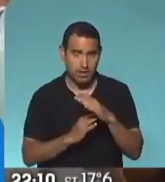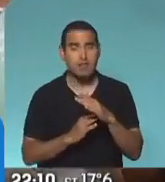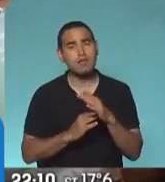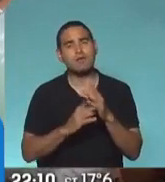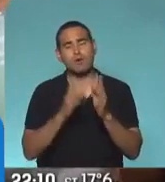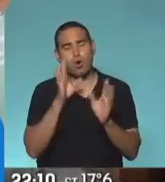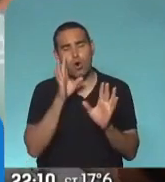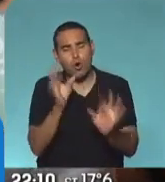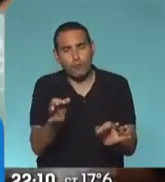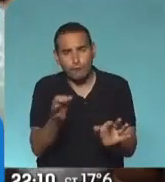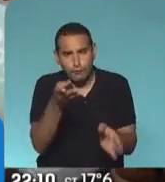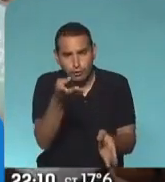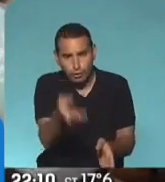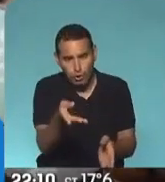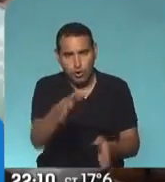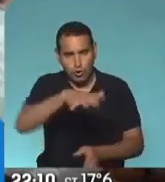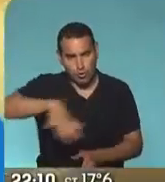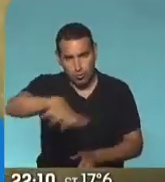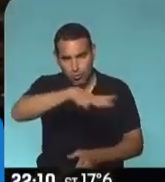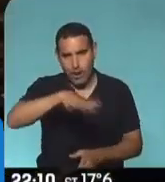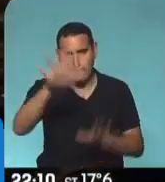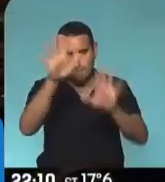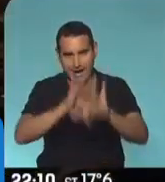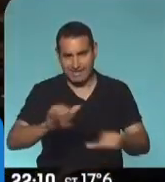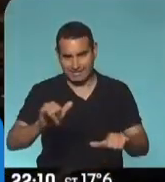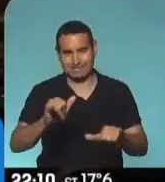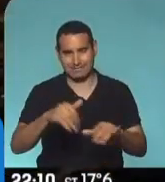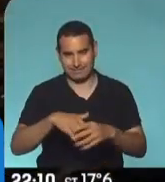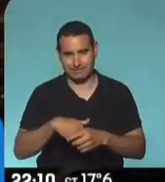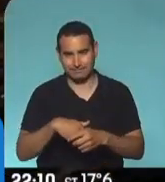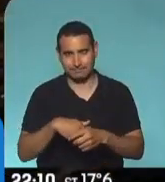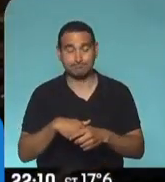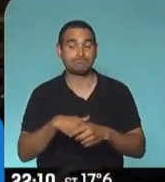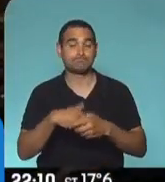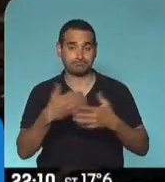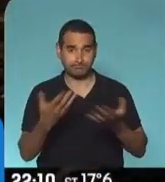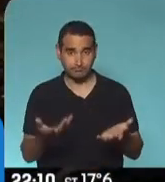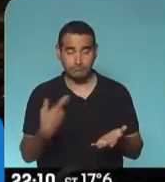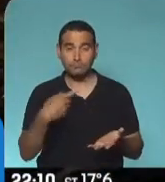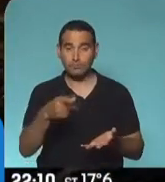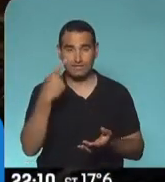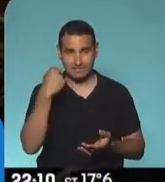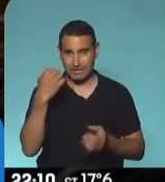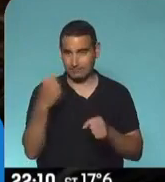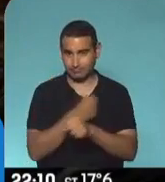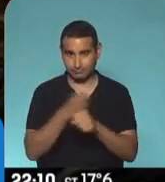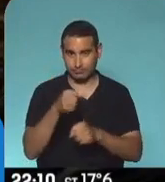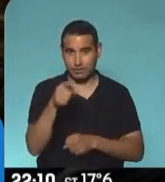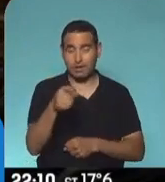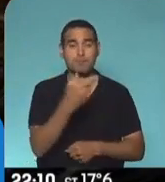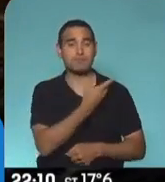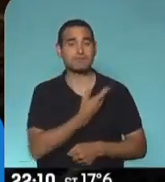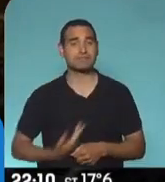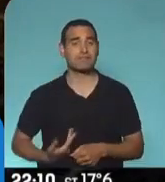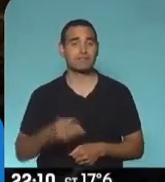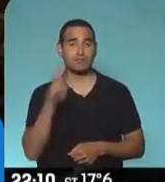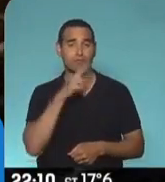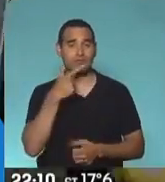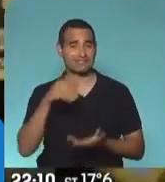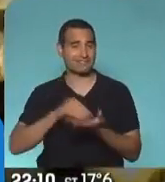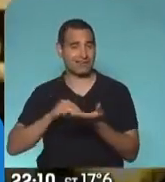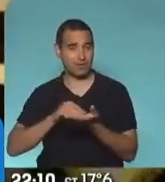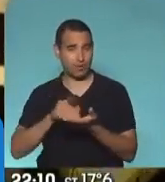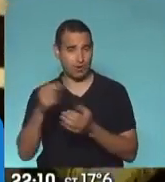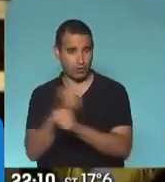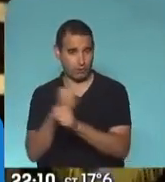la pacificación como elemento central también. Por su parte, luego de confirmar a Eva Copa como presidenta del Senado, la bancada